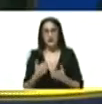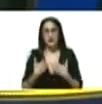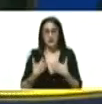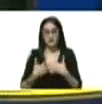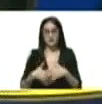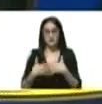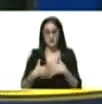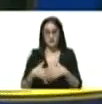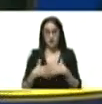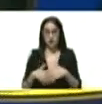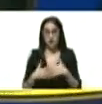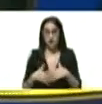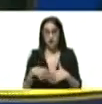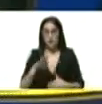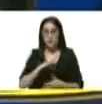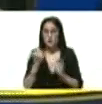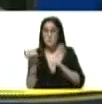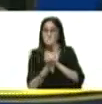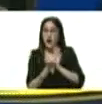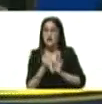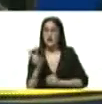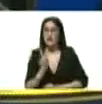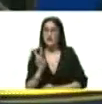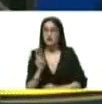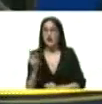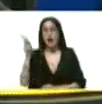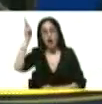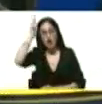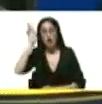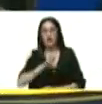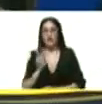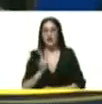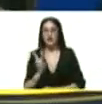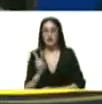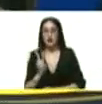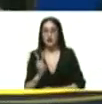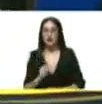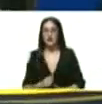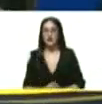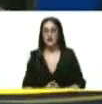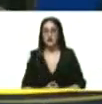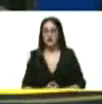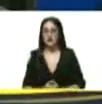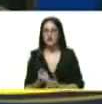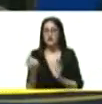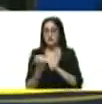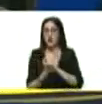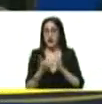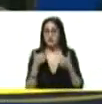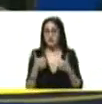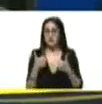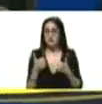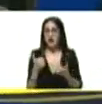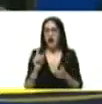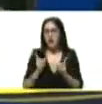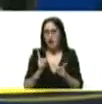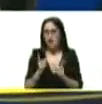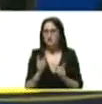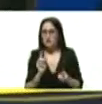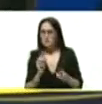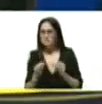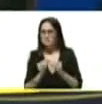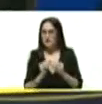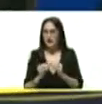producción, robustece nuestra marca país, que es ron de Venezuela. Hay algunas cosas que hay que arreglar,